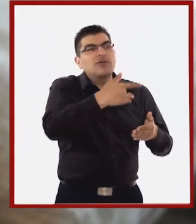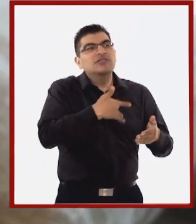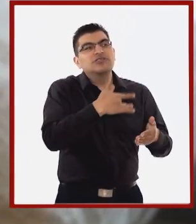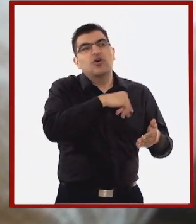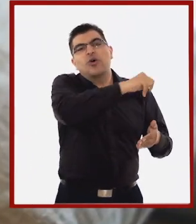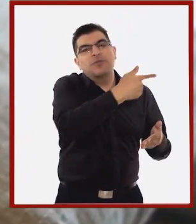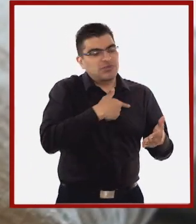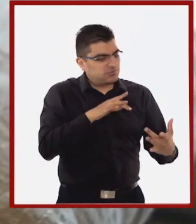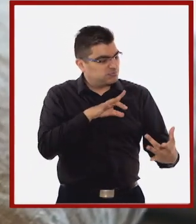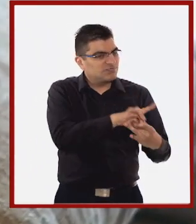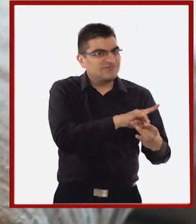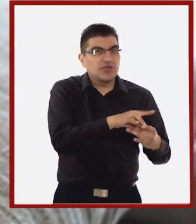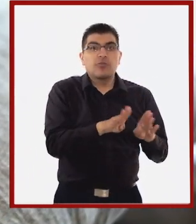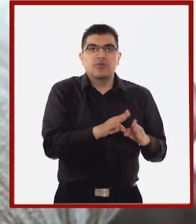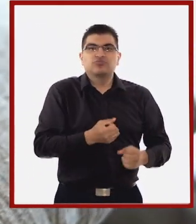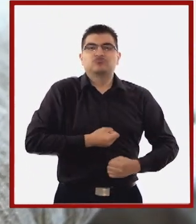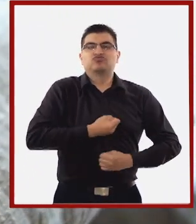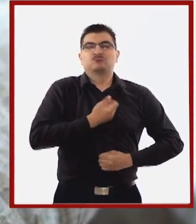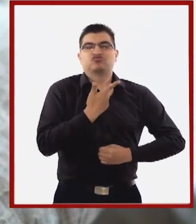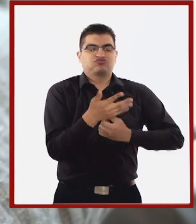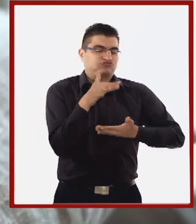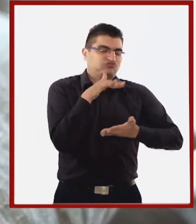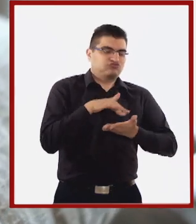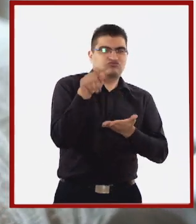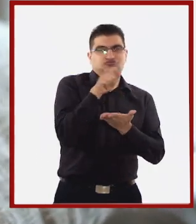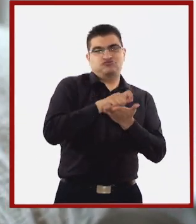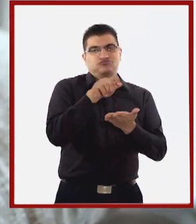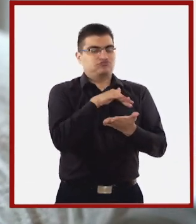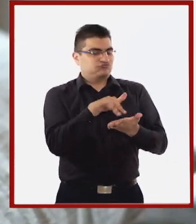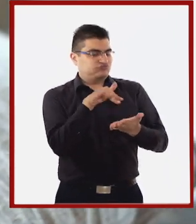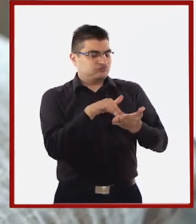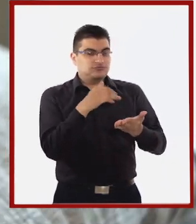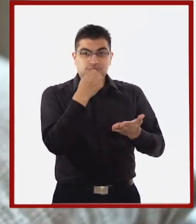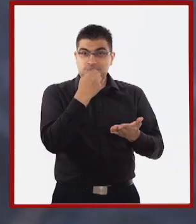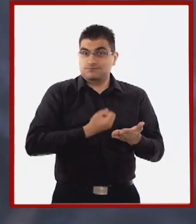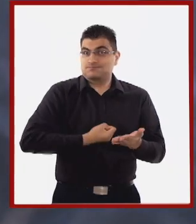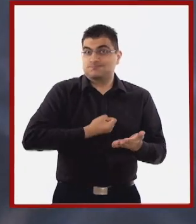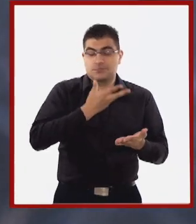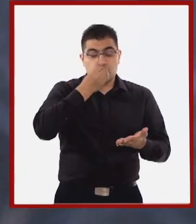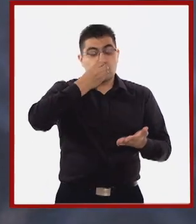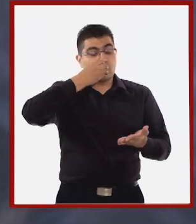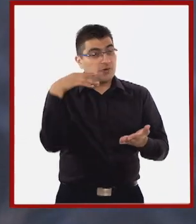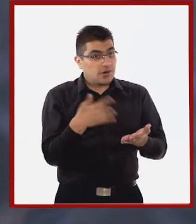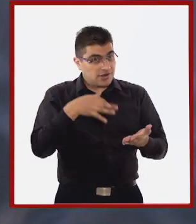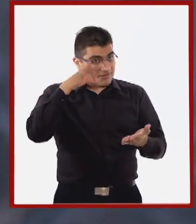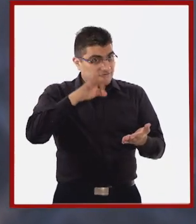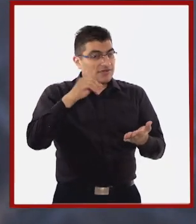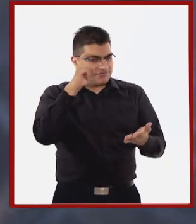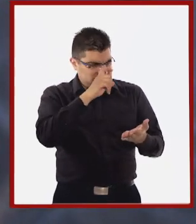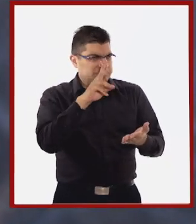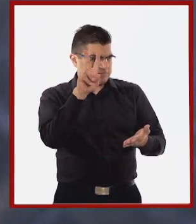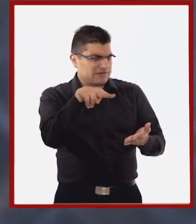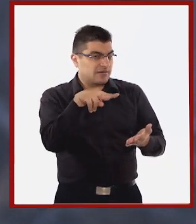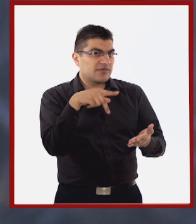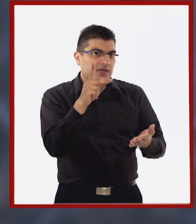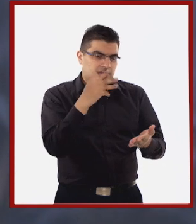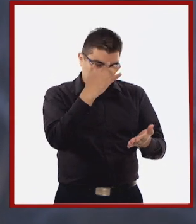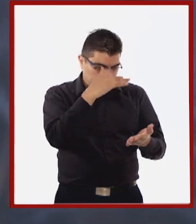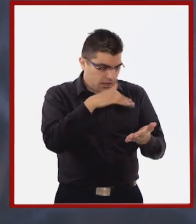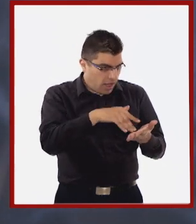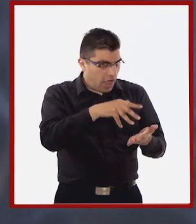Es por eso que el lenguaje de la poesía es sí complejo, pero al mismo tiempo memorable. Eso